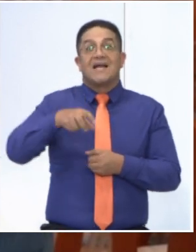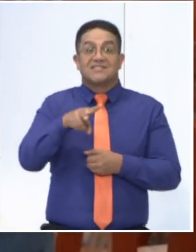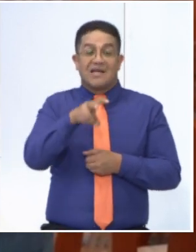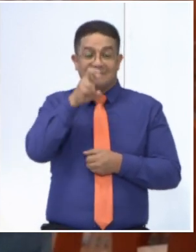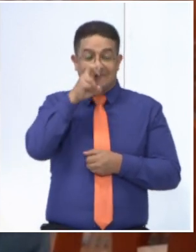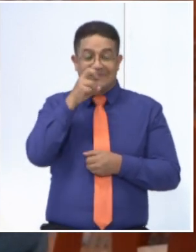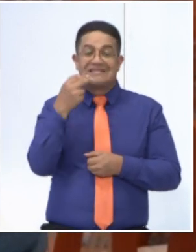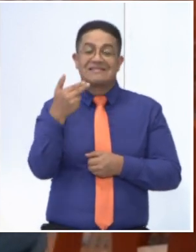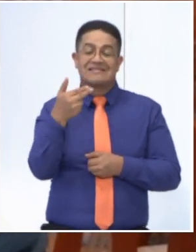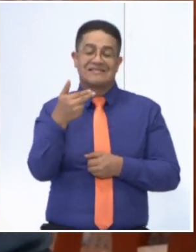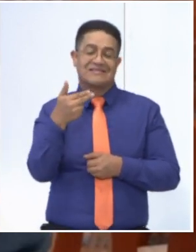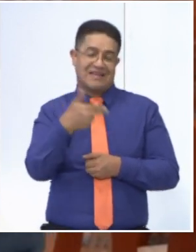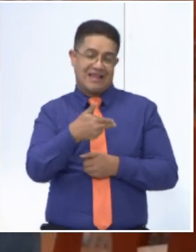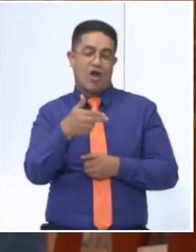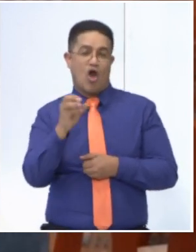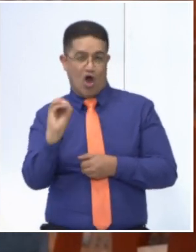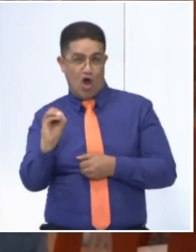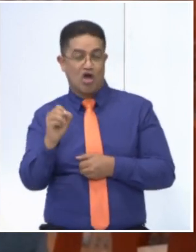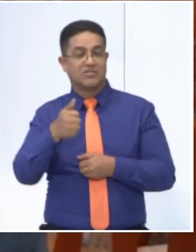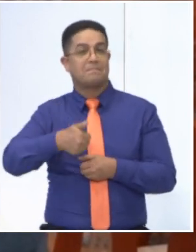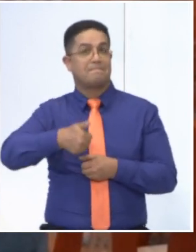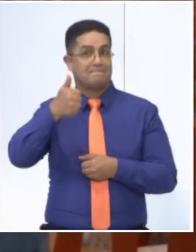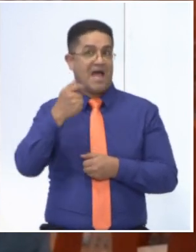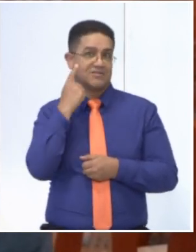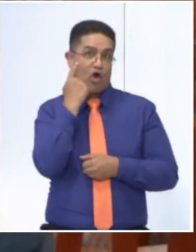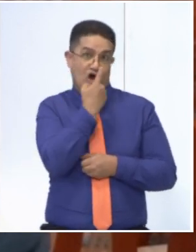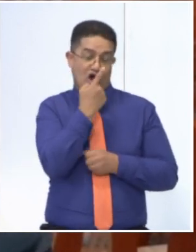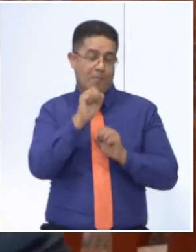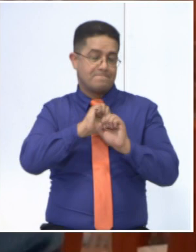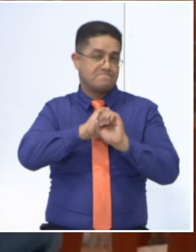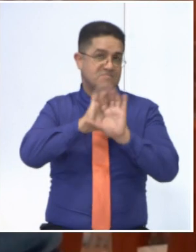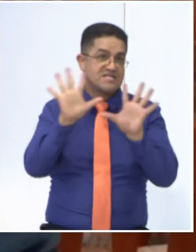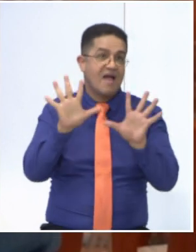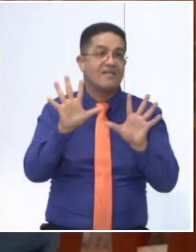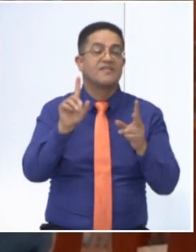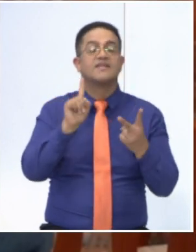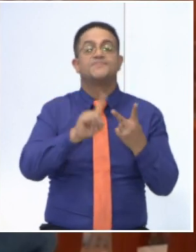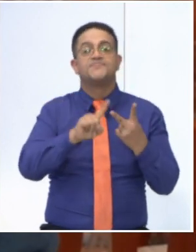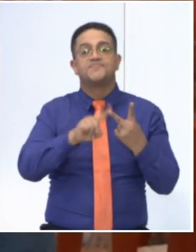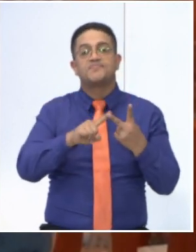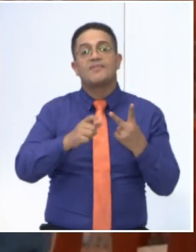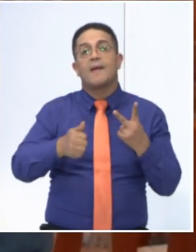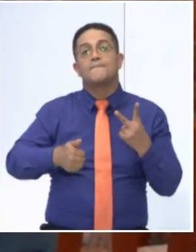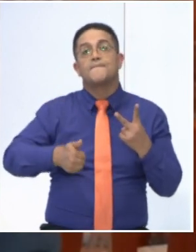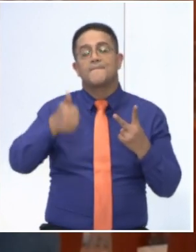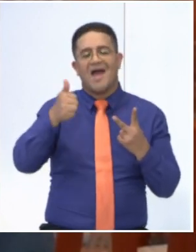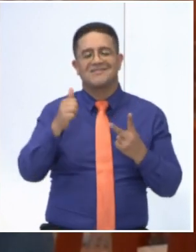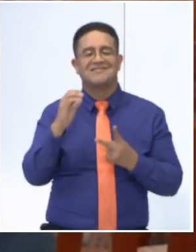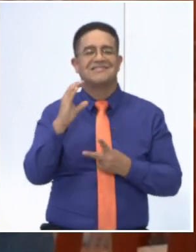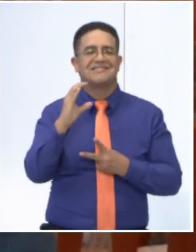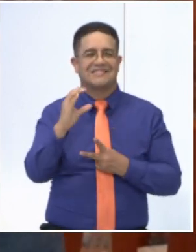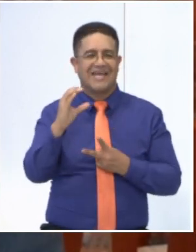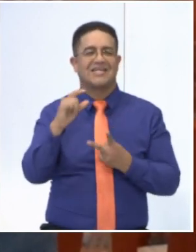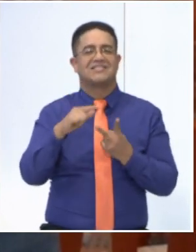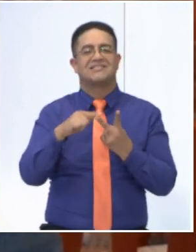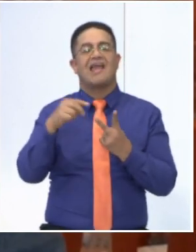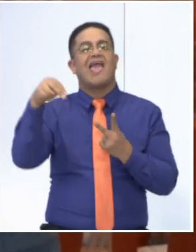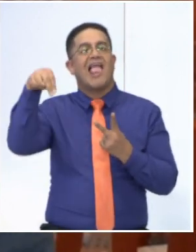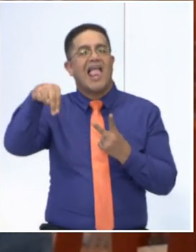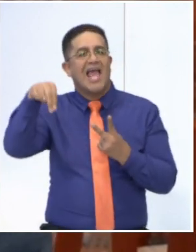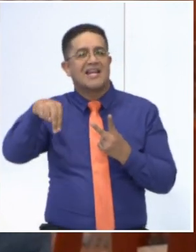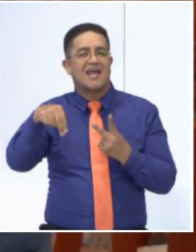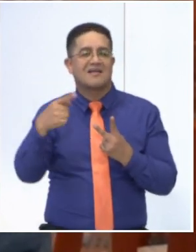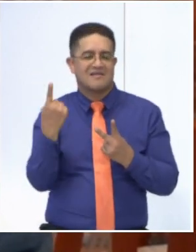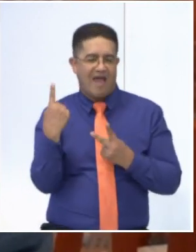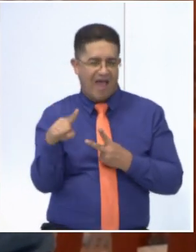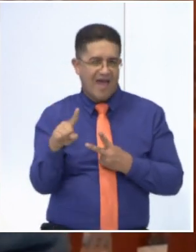hidrógeno en nuestro cuerpo, más brillarán nuestros ojos. Y a mayor cantidad de carbono y nitrógeno, quiere decir que hay un estado